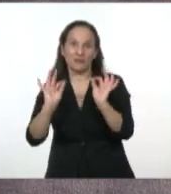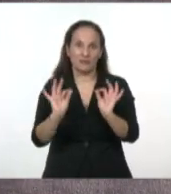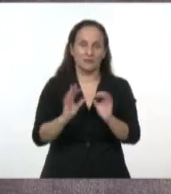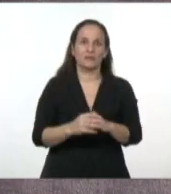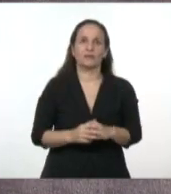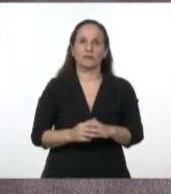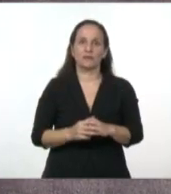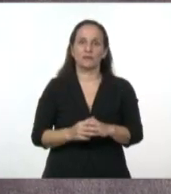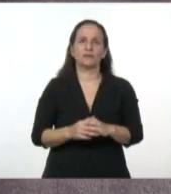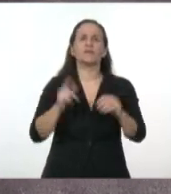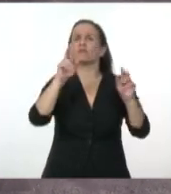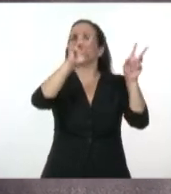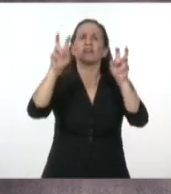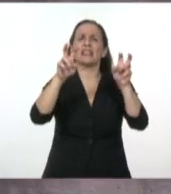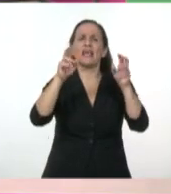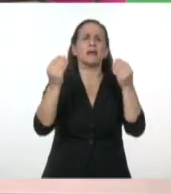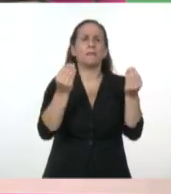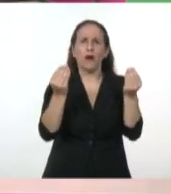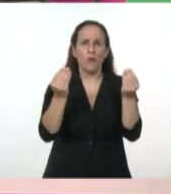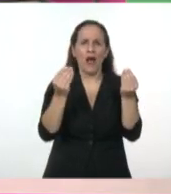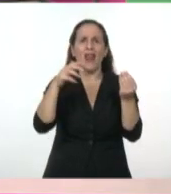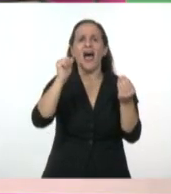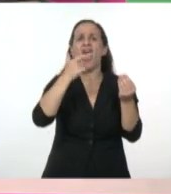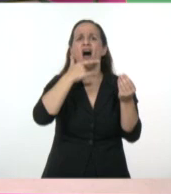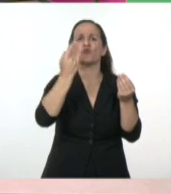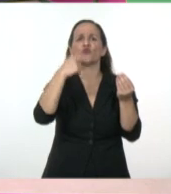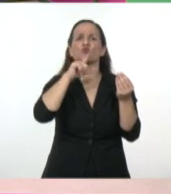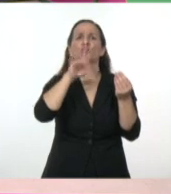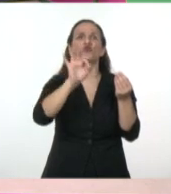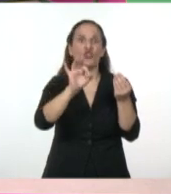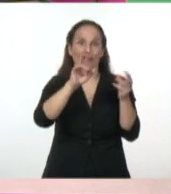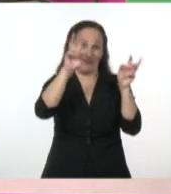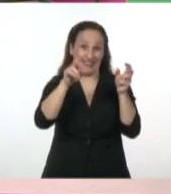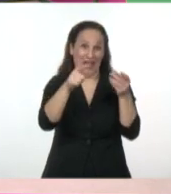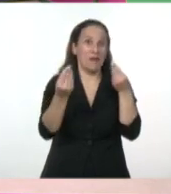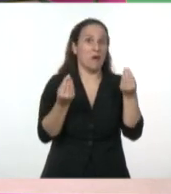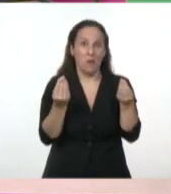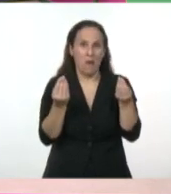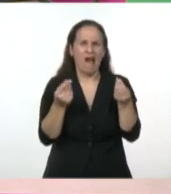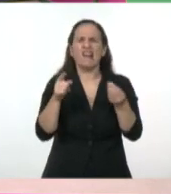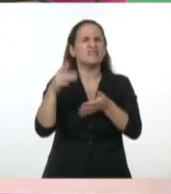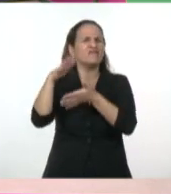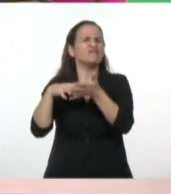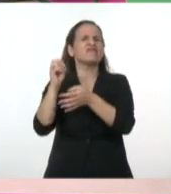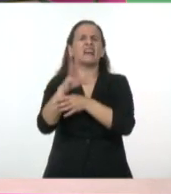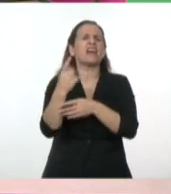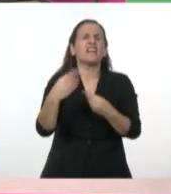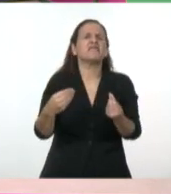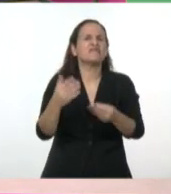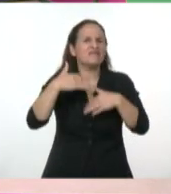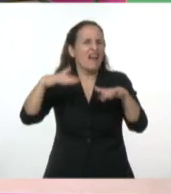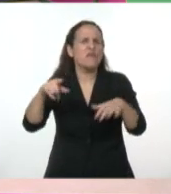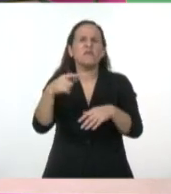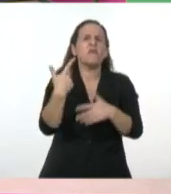a ver cuál es el asunto, es decir, cuál es el tema de esta primera carta, sobre qué nos están hablando los chicos y las